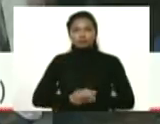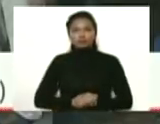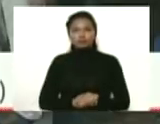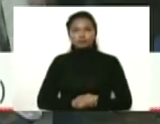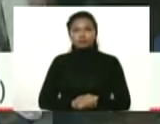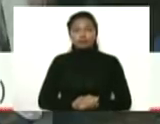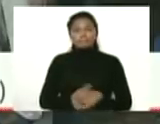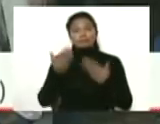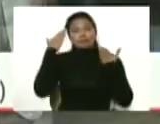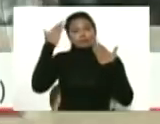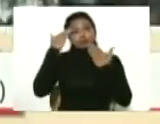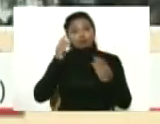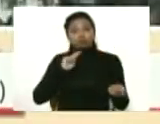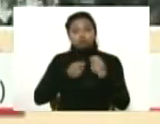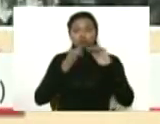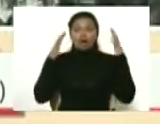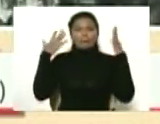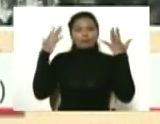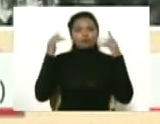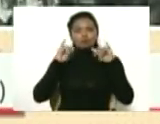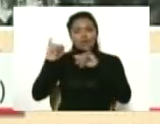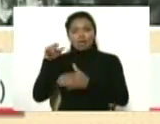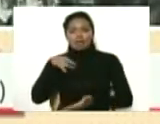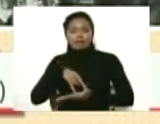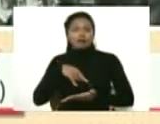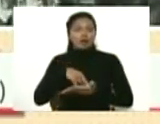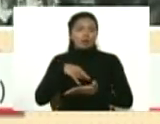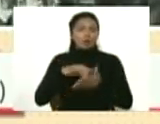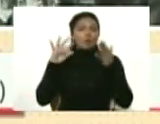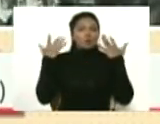Bueno, mis saludos y nuestros aplausos a ustedes allá en Carabobo.